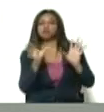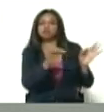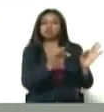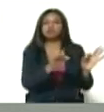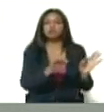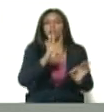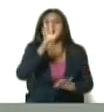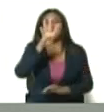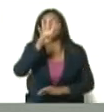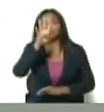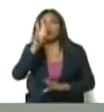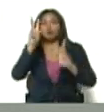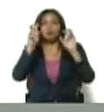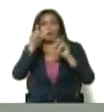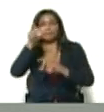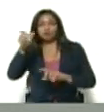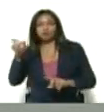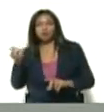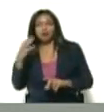4 casos nuevos,